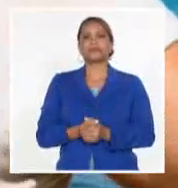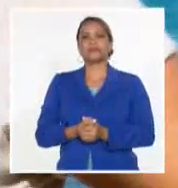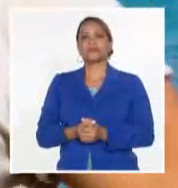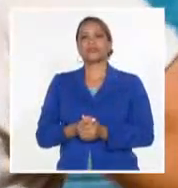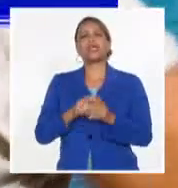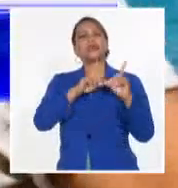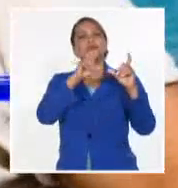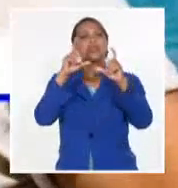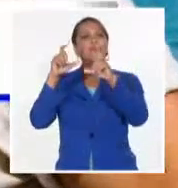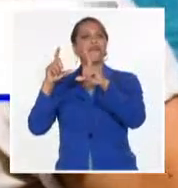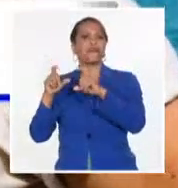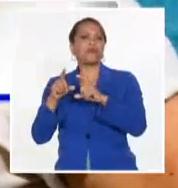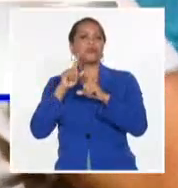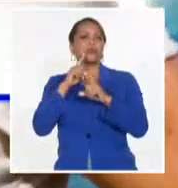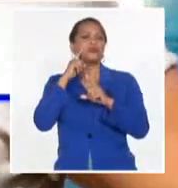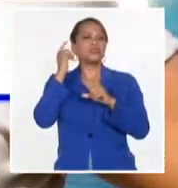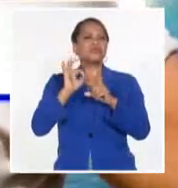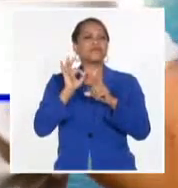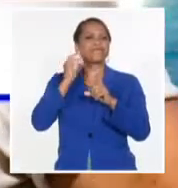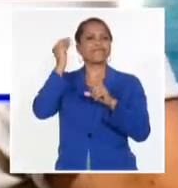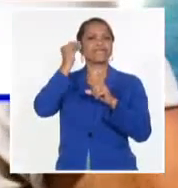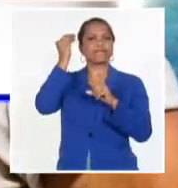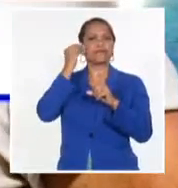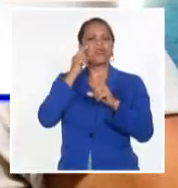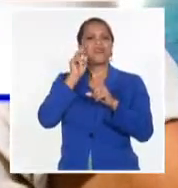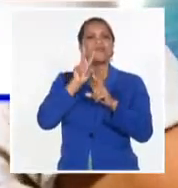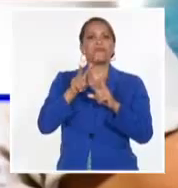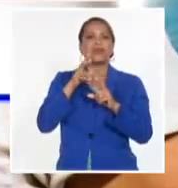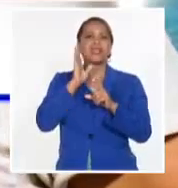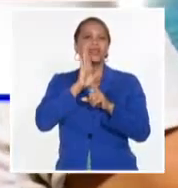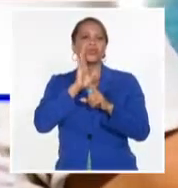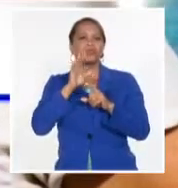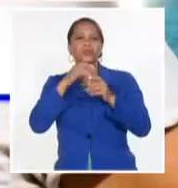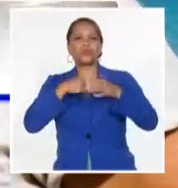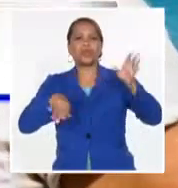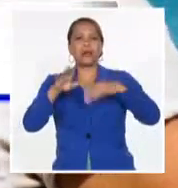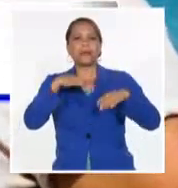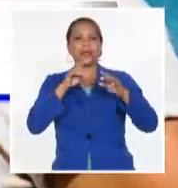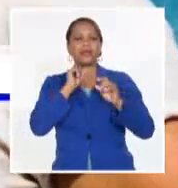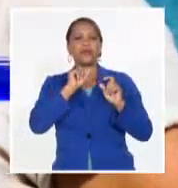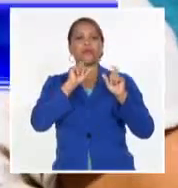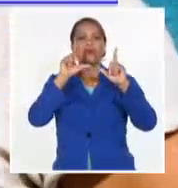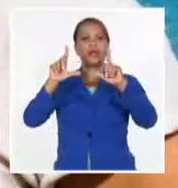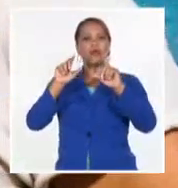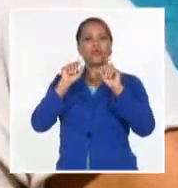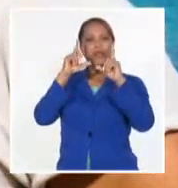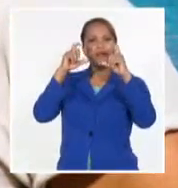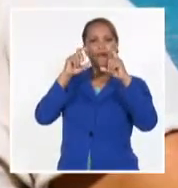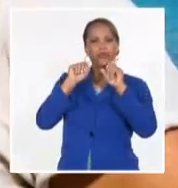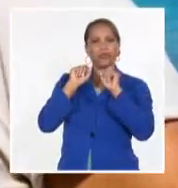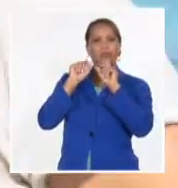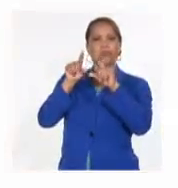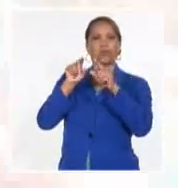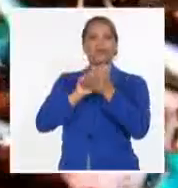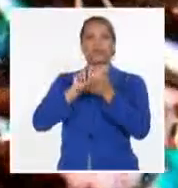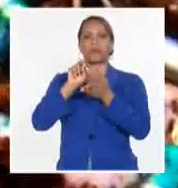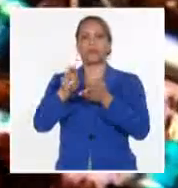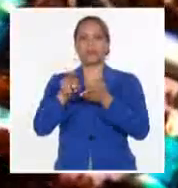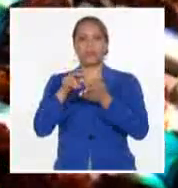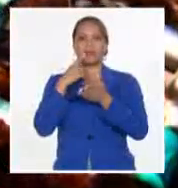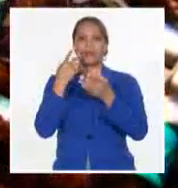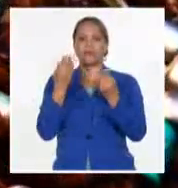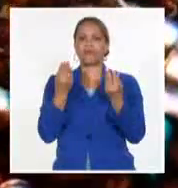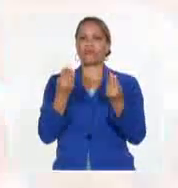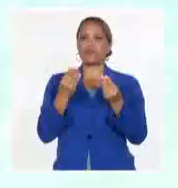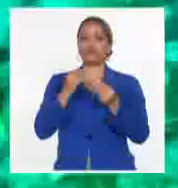yo, como siempre estoy preocupado por ver la suciedad de la playa, les mandé a ellos la foto de un lugar en particular que tenía bastantes latas.